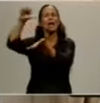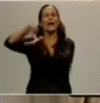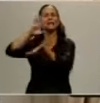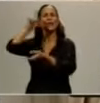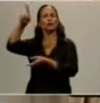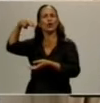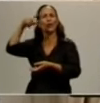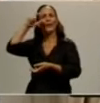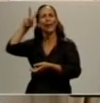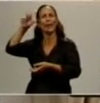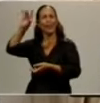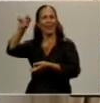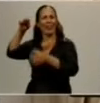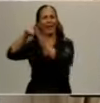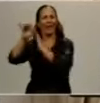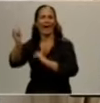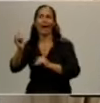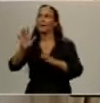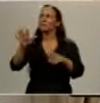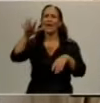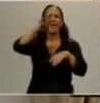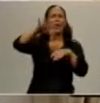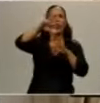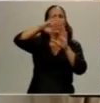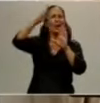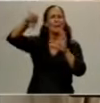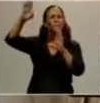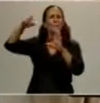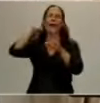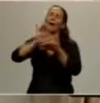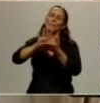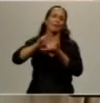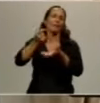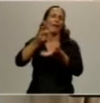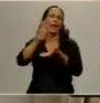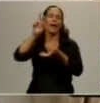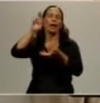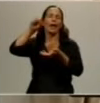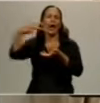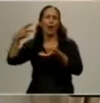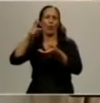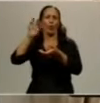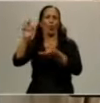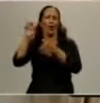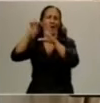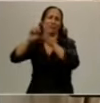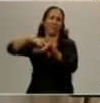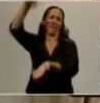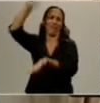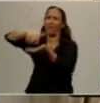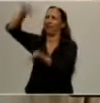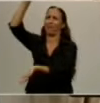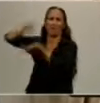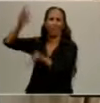por lugares donde habría montañas de euros o de dólares, en fin, todo tipo